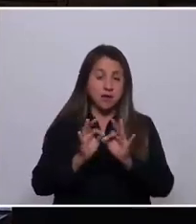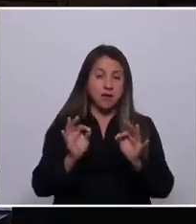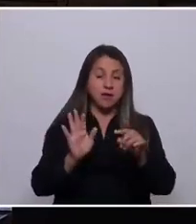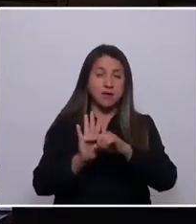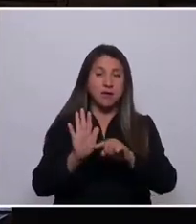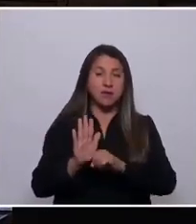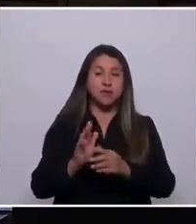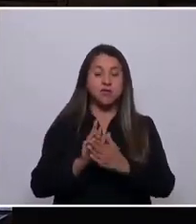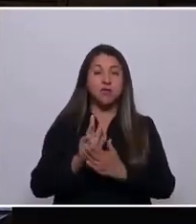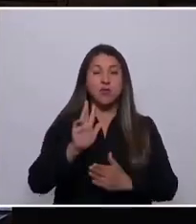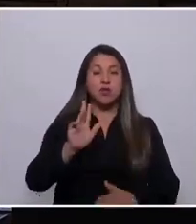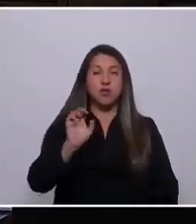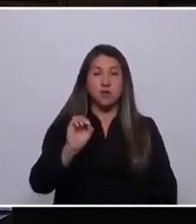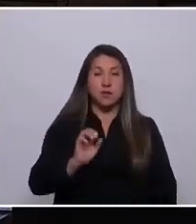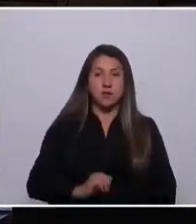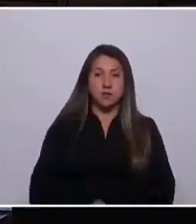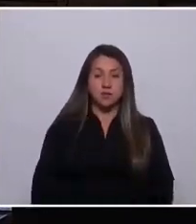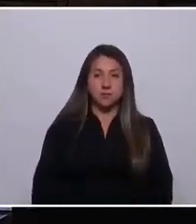número 90.